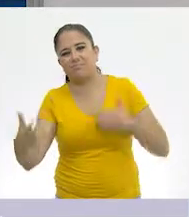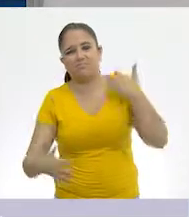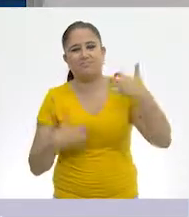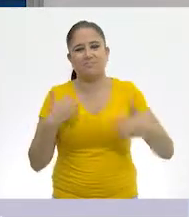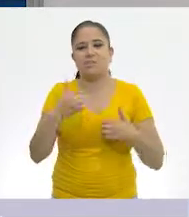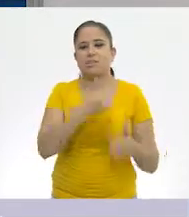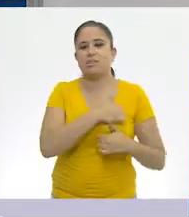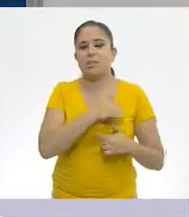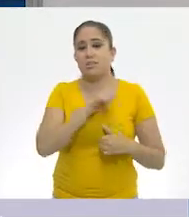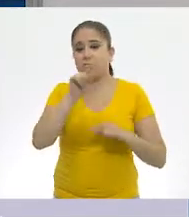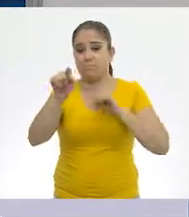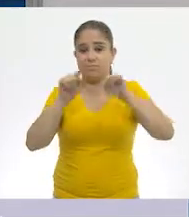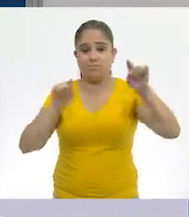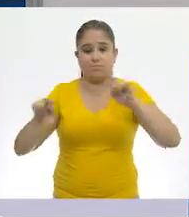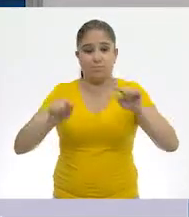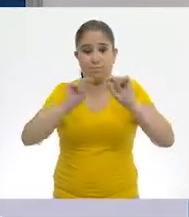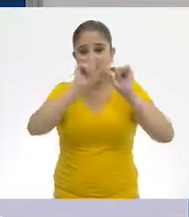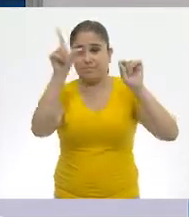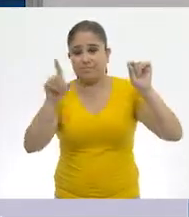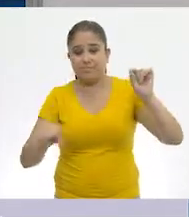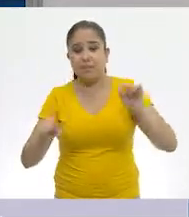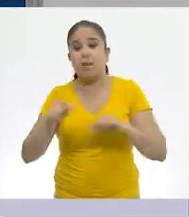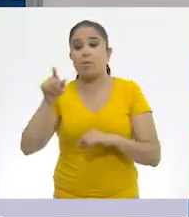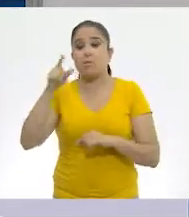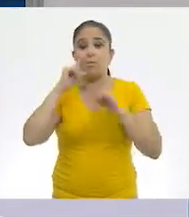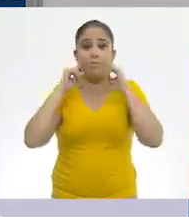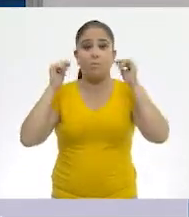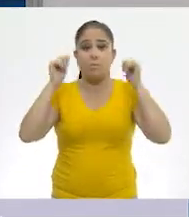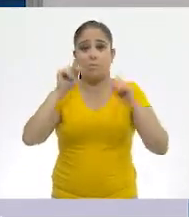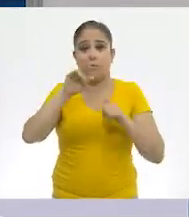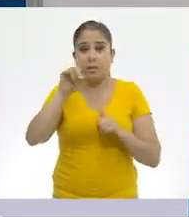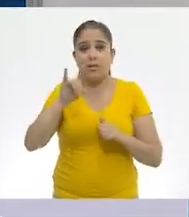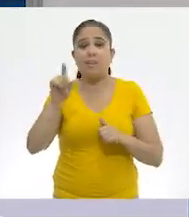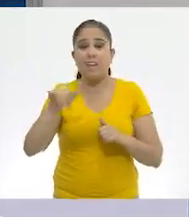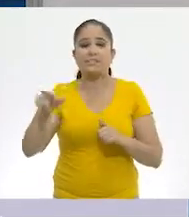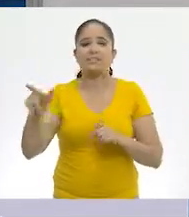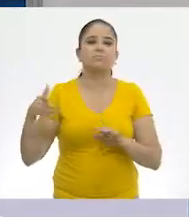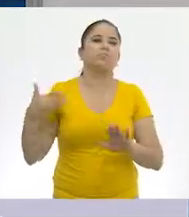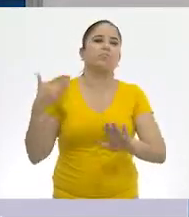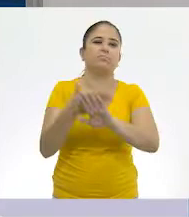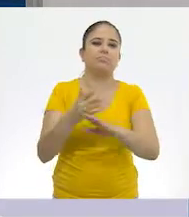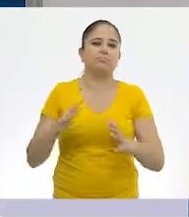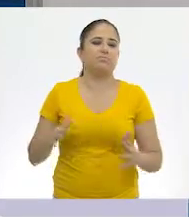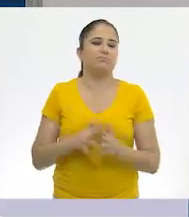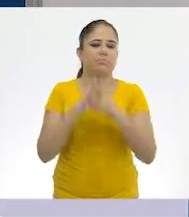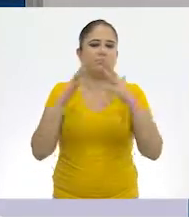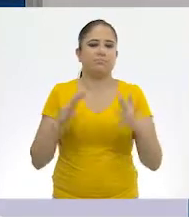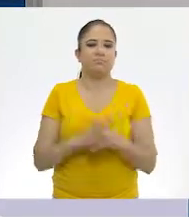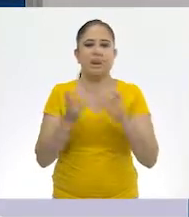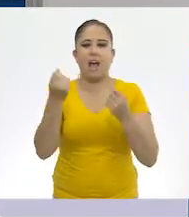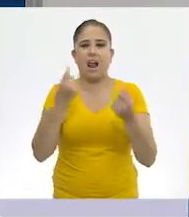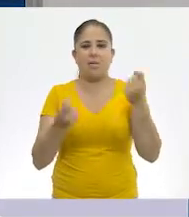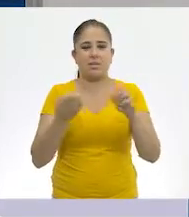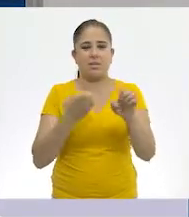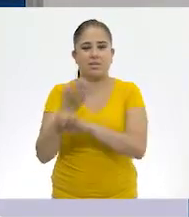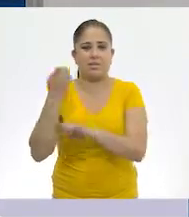distintas partes del país, y Porfirio Díaz era uno de los líderes de esos levantamientos. Entonces, tenemos que, por un